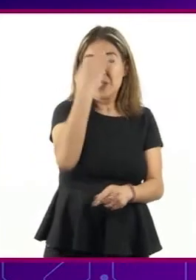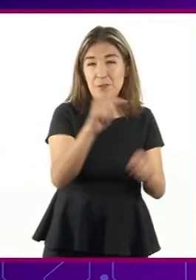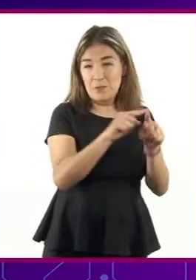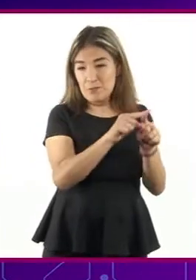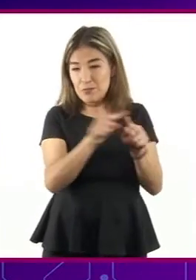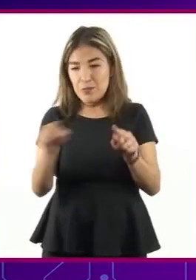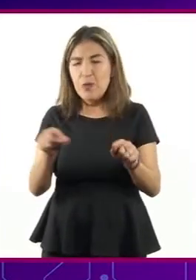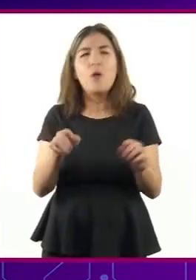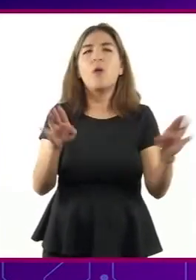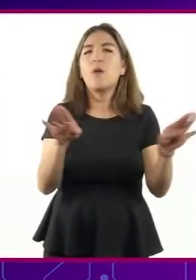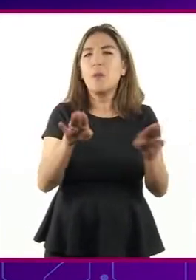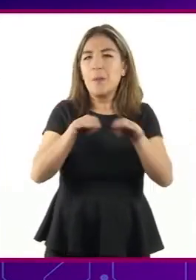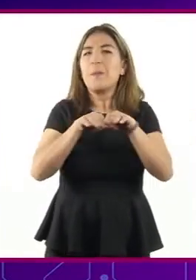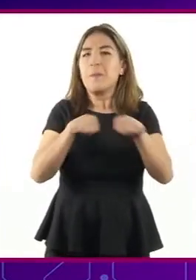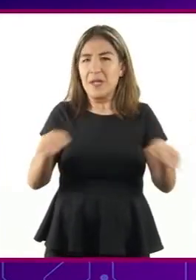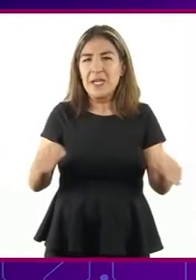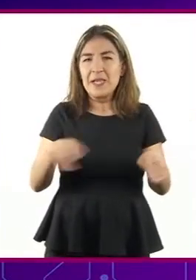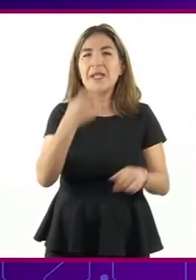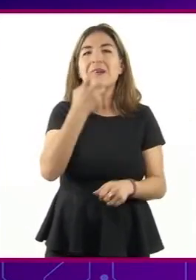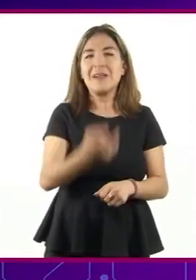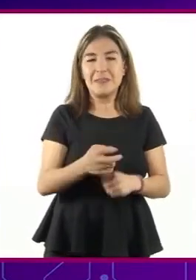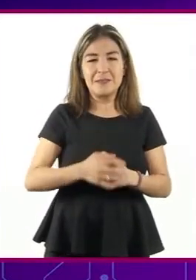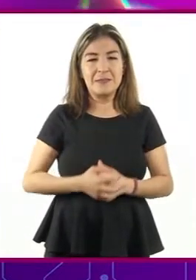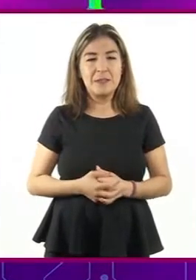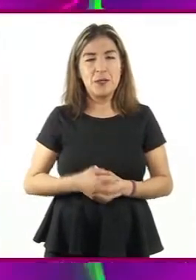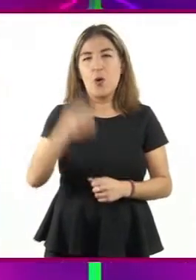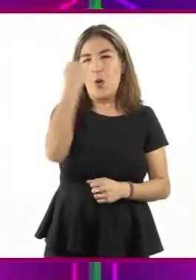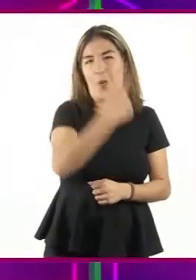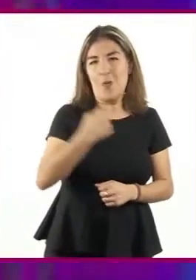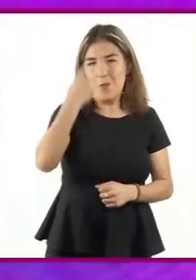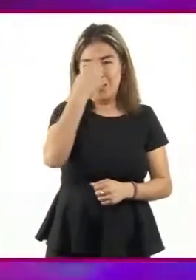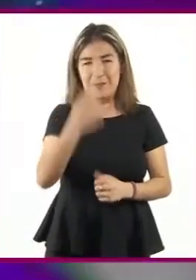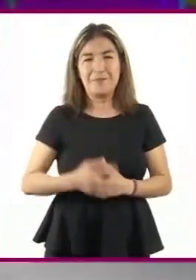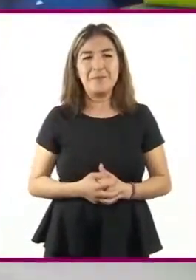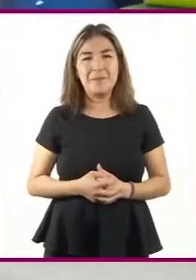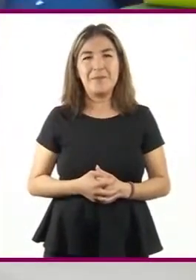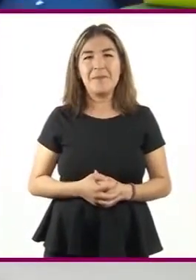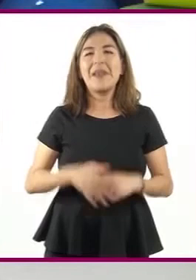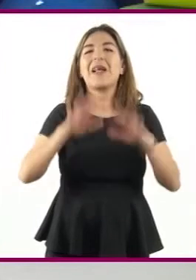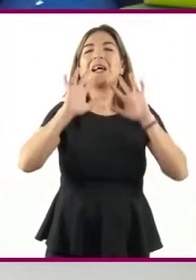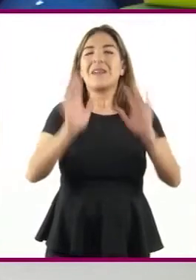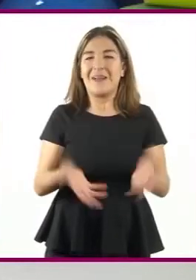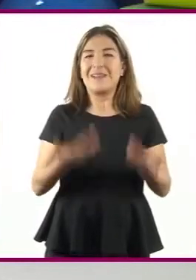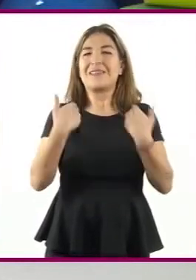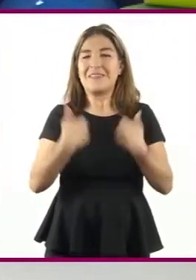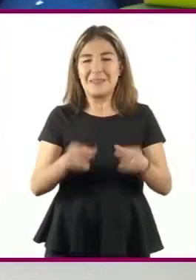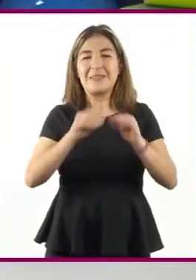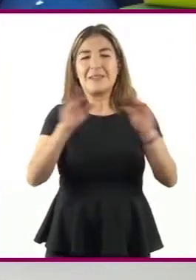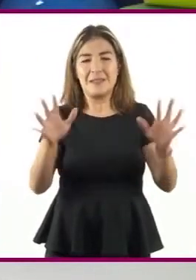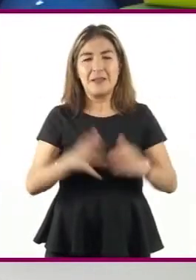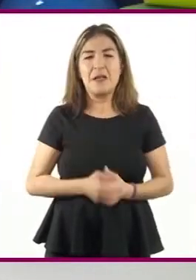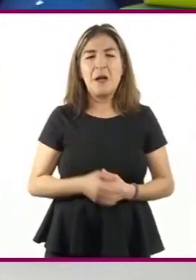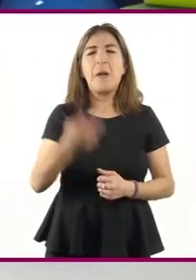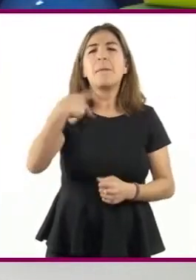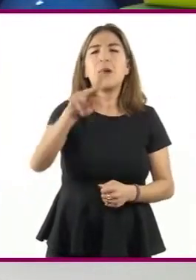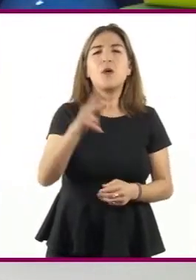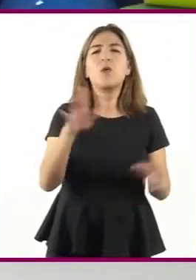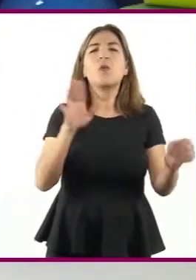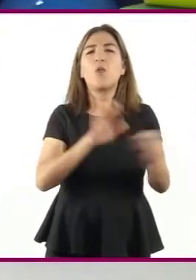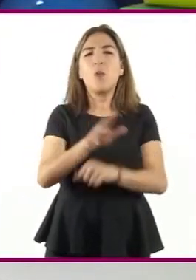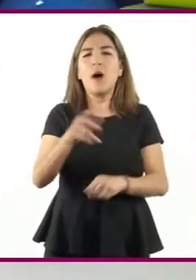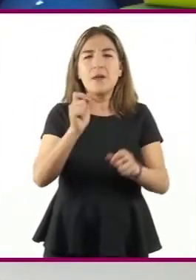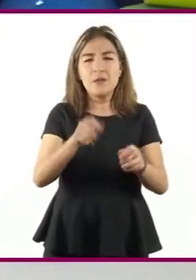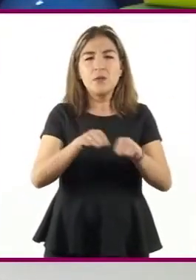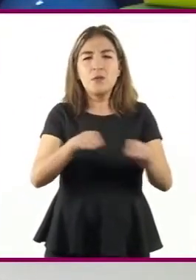tiempo. Usualmente se usa la hora. Ahora me queda más claro, pero ¿en qué unidad medimos